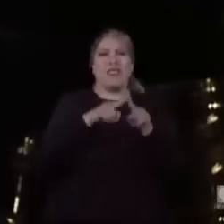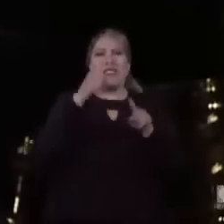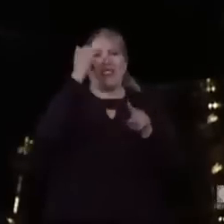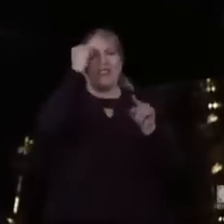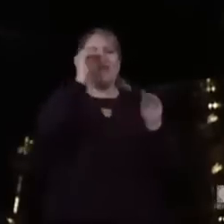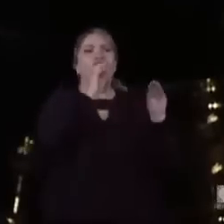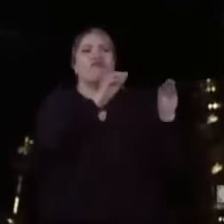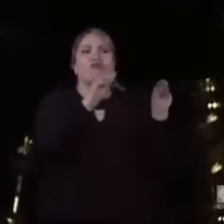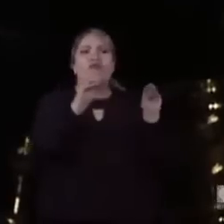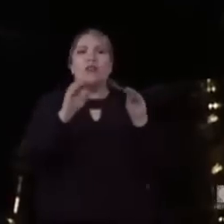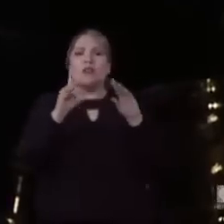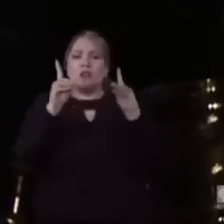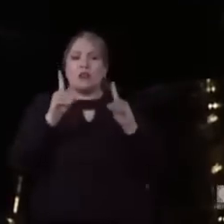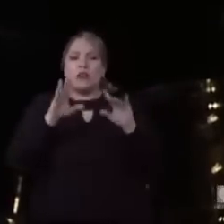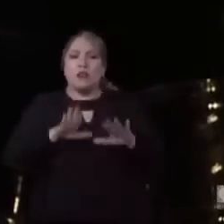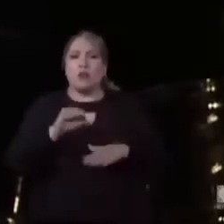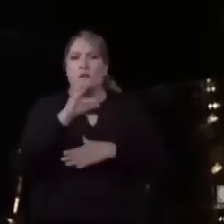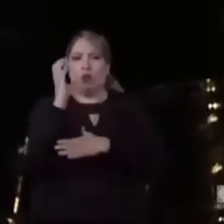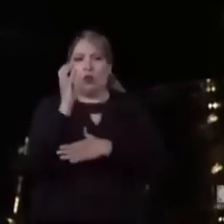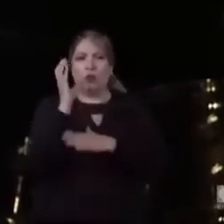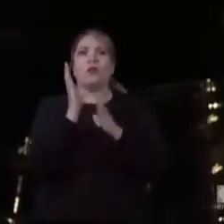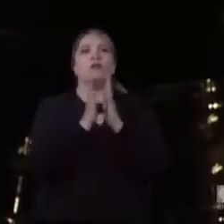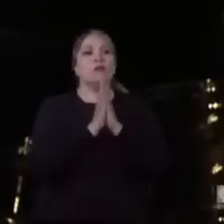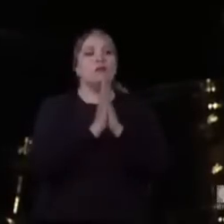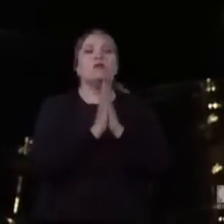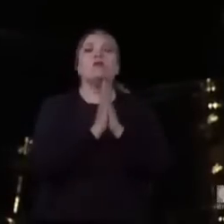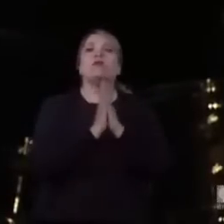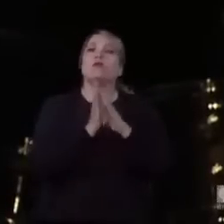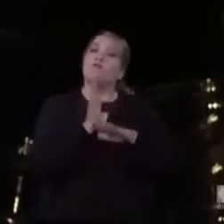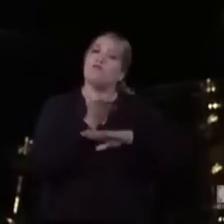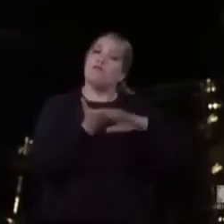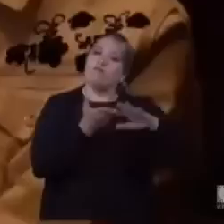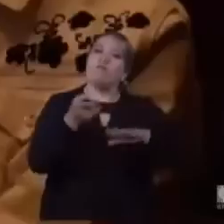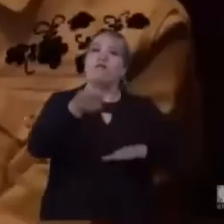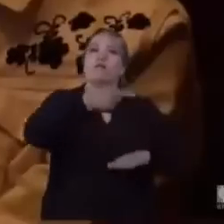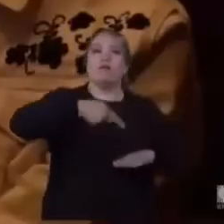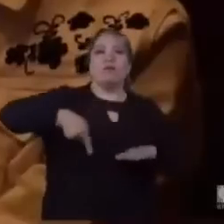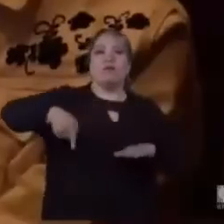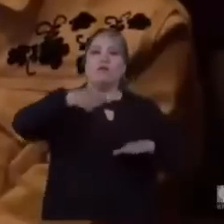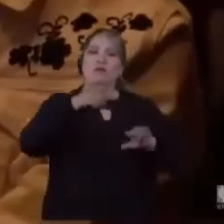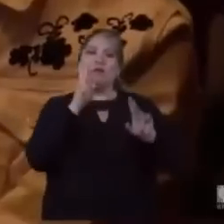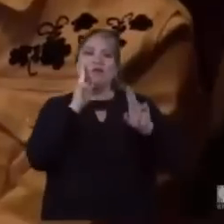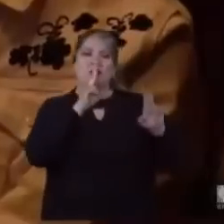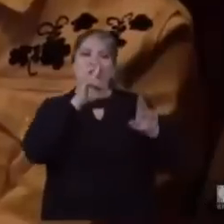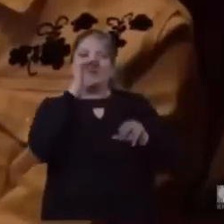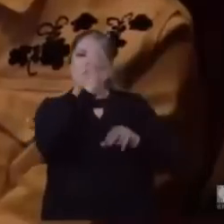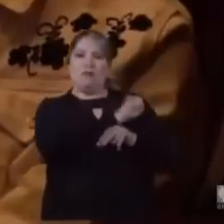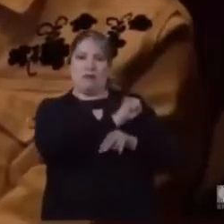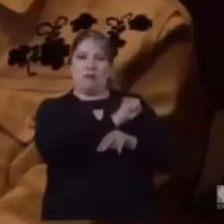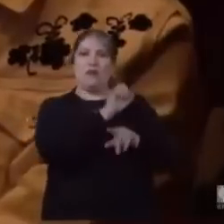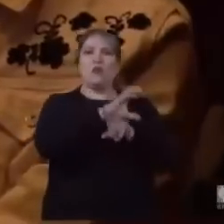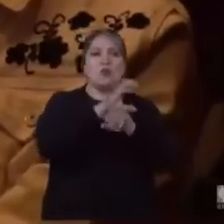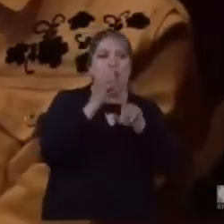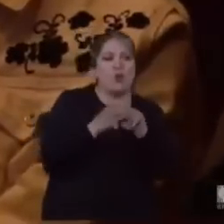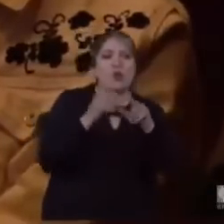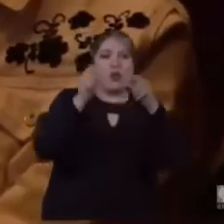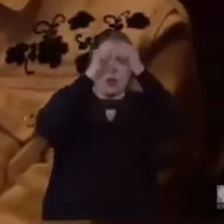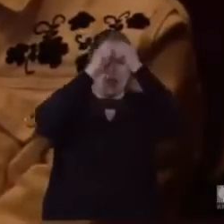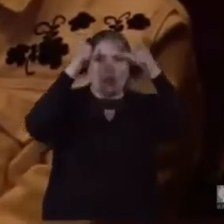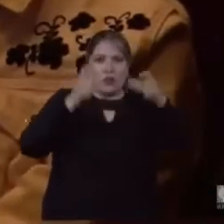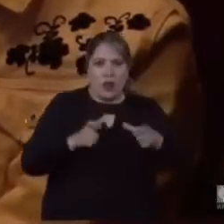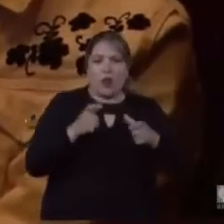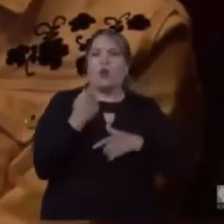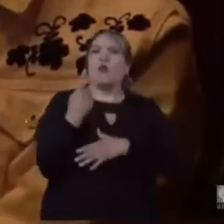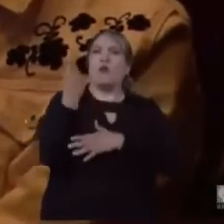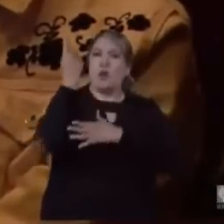demás decisores en Colombia, les pedimos reconocer la penetración del narcotráfico en la cultura, el Estado,